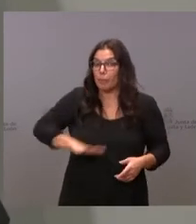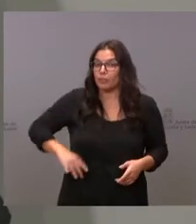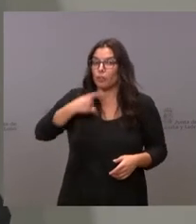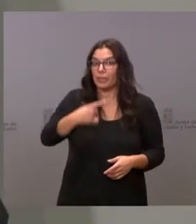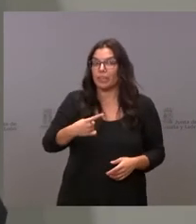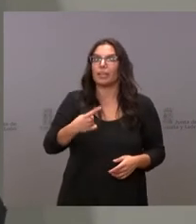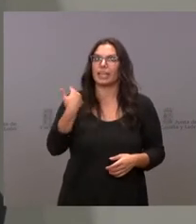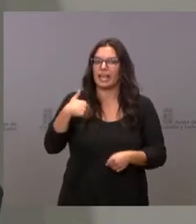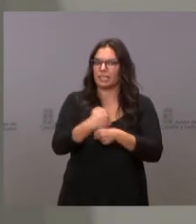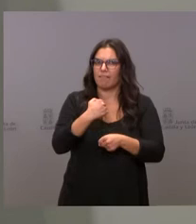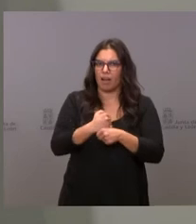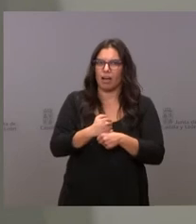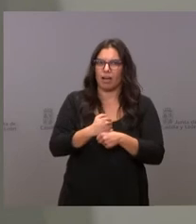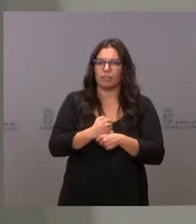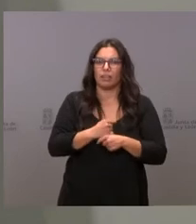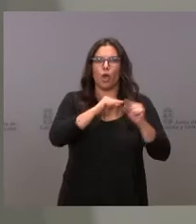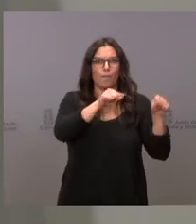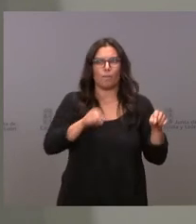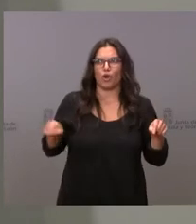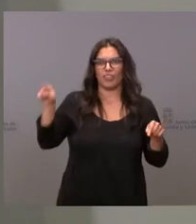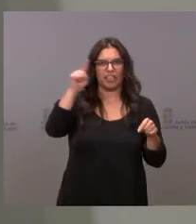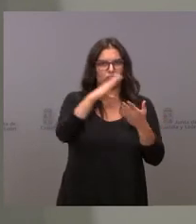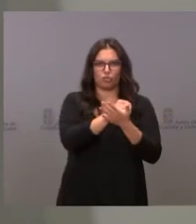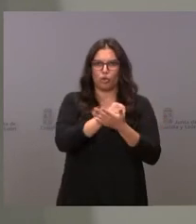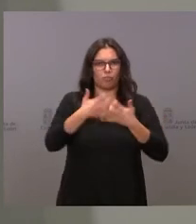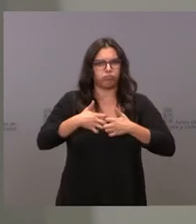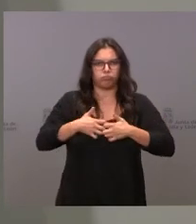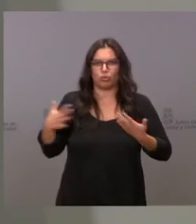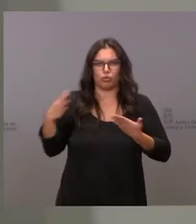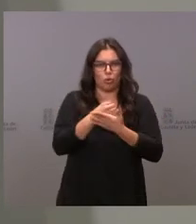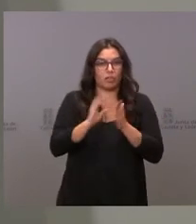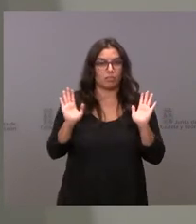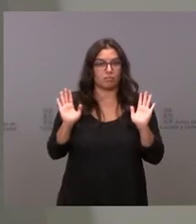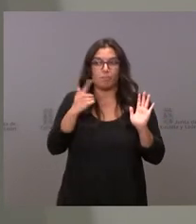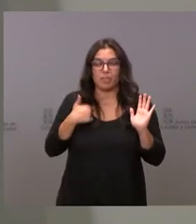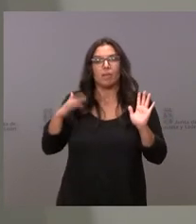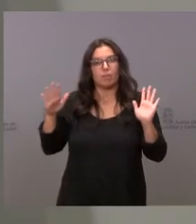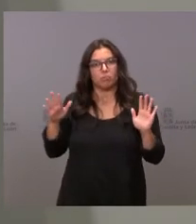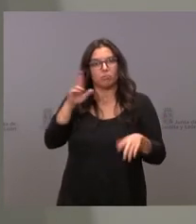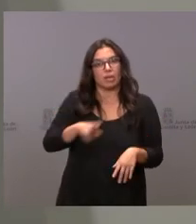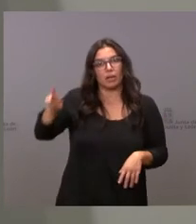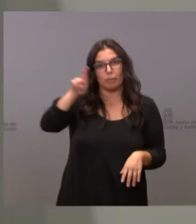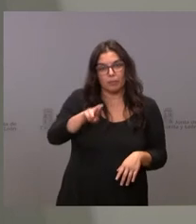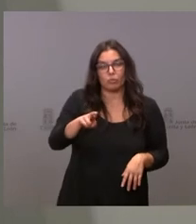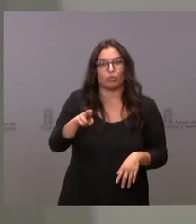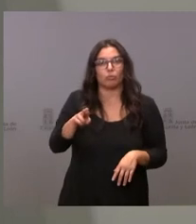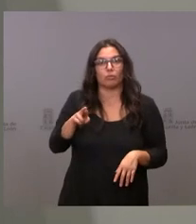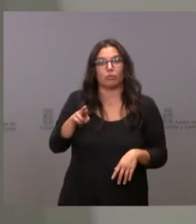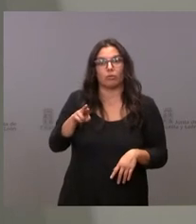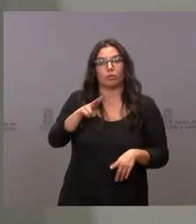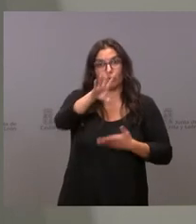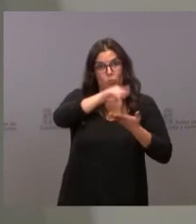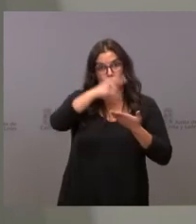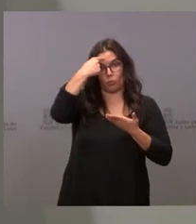que se está trabajando en todas las provincias, que está en funcionamiento en todas las provincias. Pero les insisto, esta pregunta se